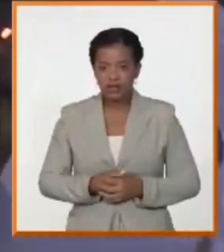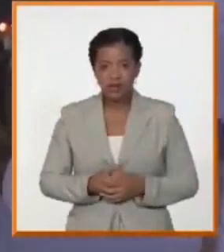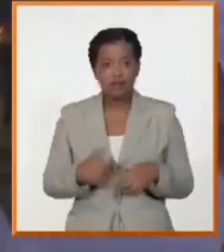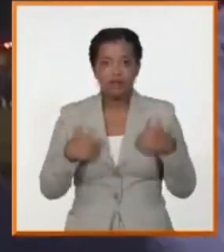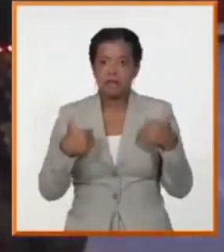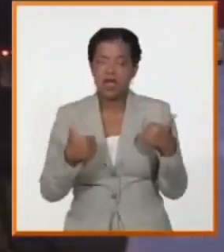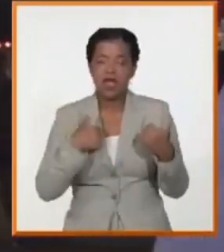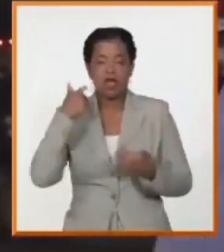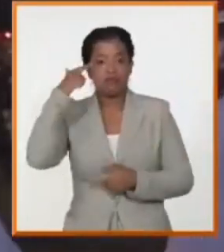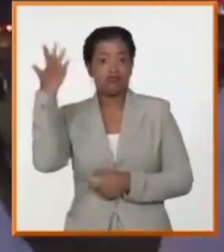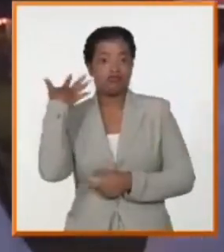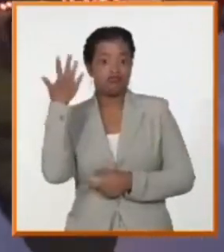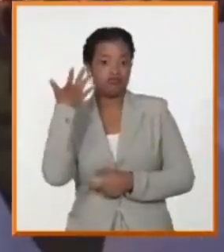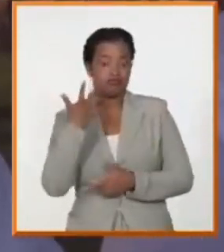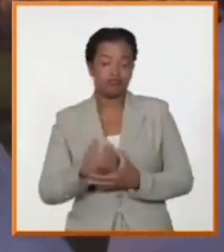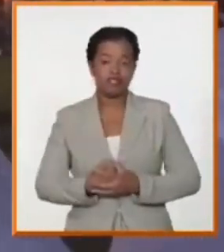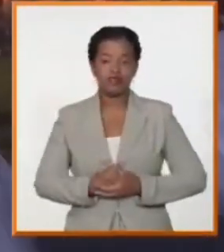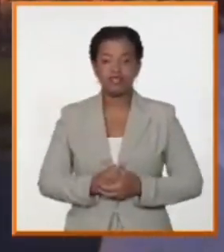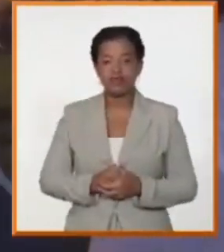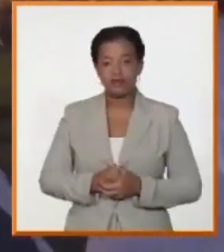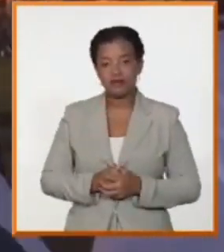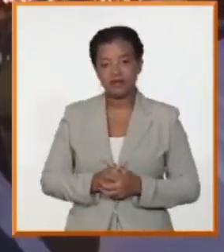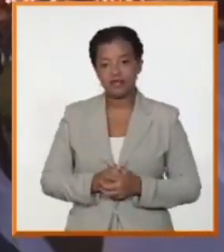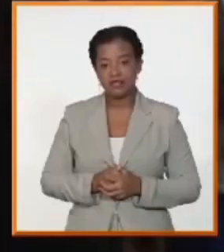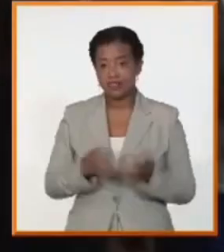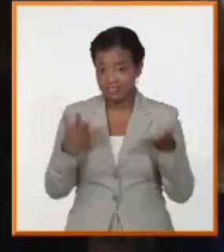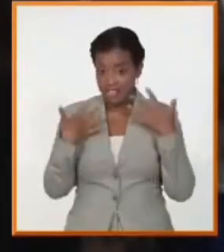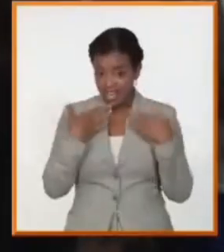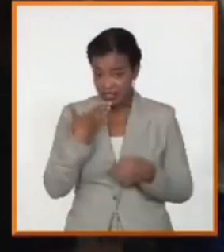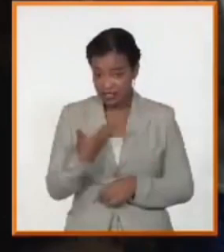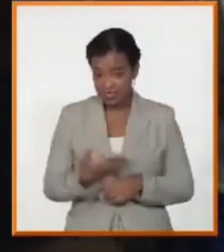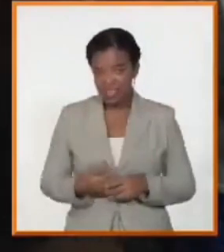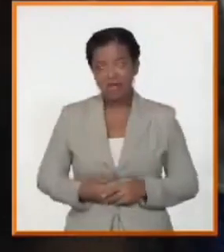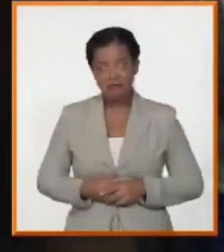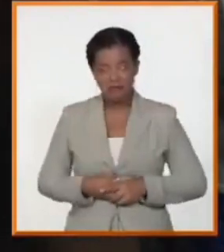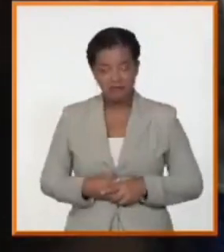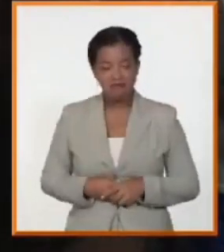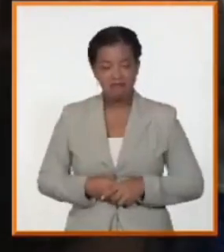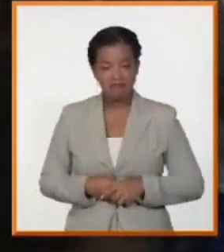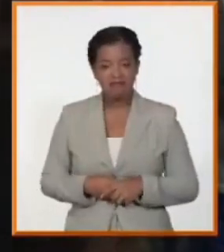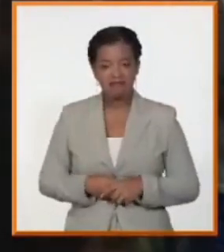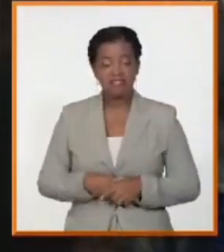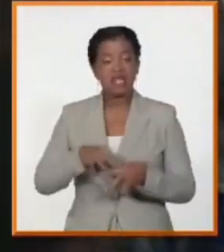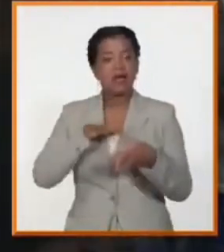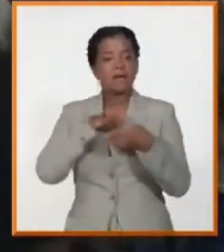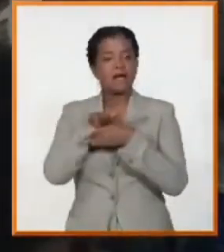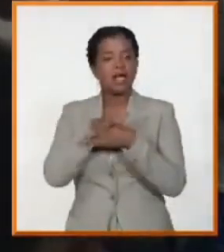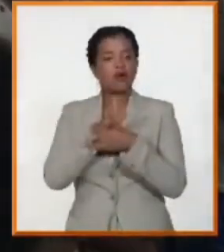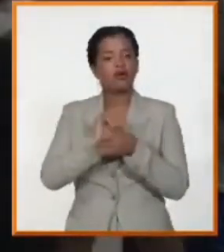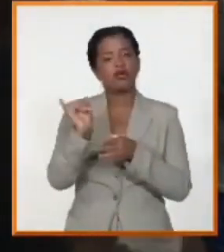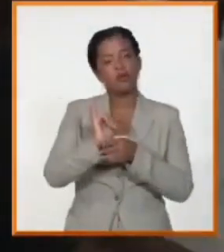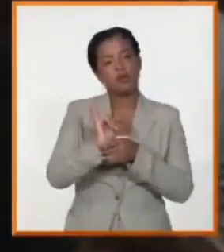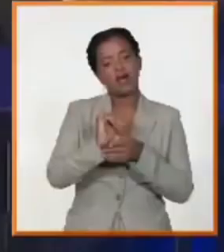desconectando, hermano. ¿Te parece que están buenas las ofertas del verano aquí en La Habana? Sí, claro. No. Malecón con Amor incluye presentaciones de proyectos